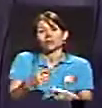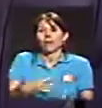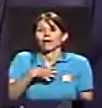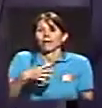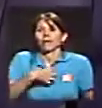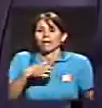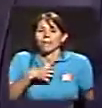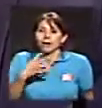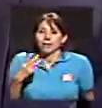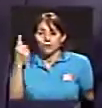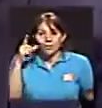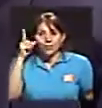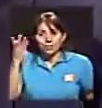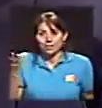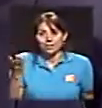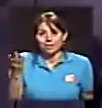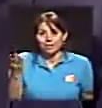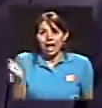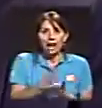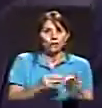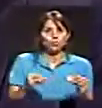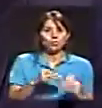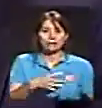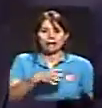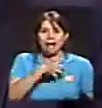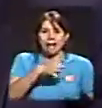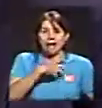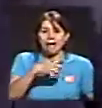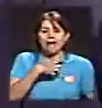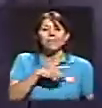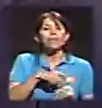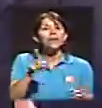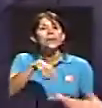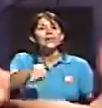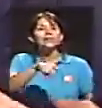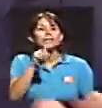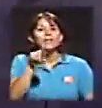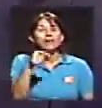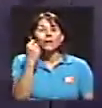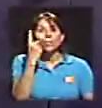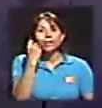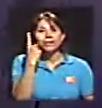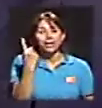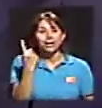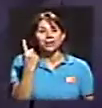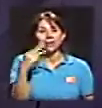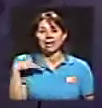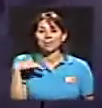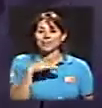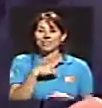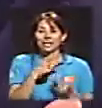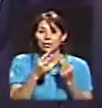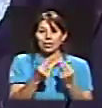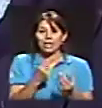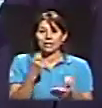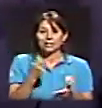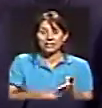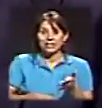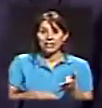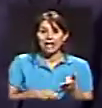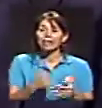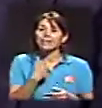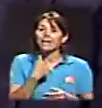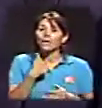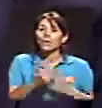más vehementemente que otros. Pero tienen que comprender que el Ministerio de Hacienda tiene un proceso